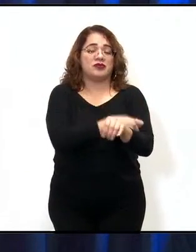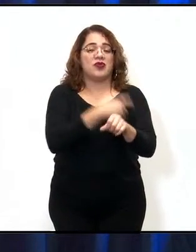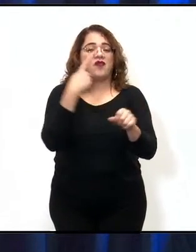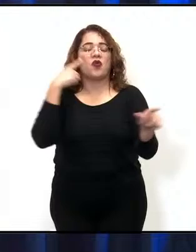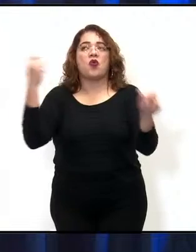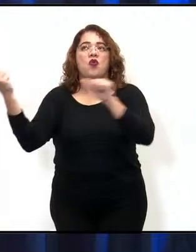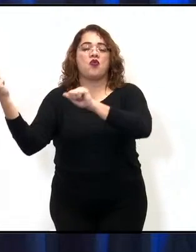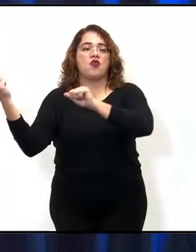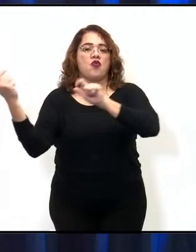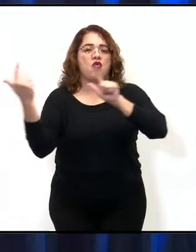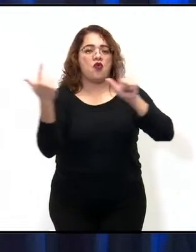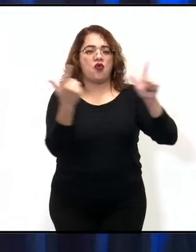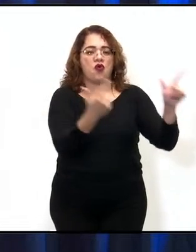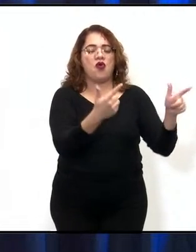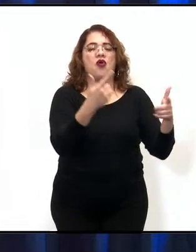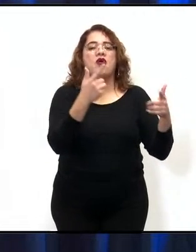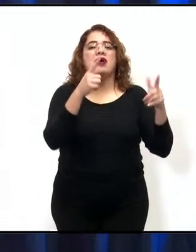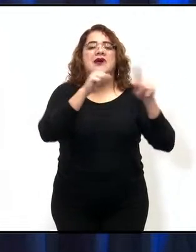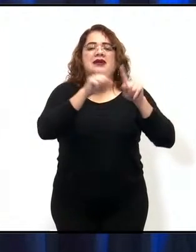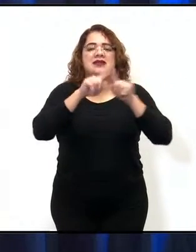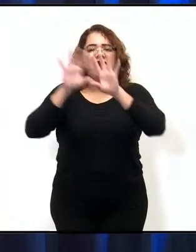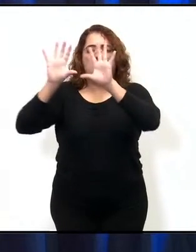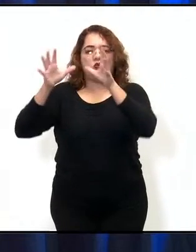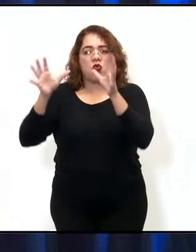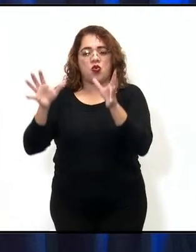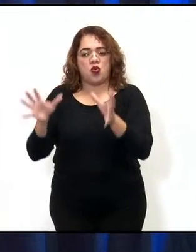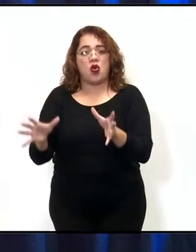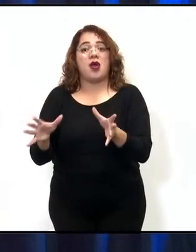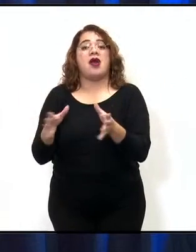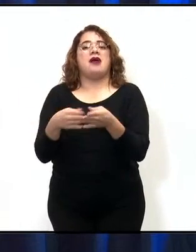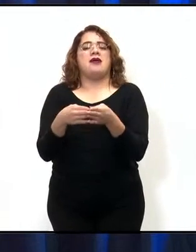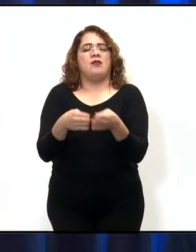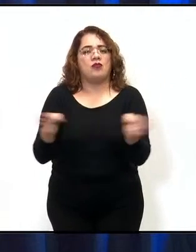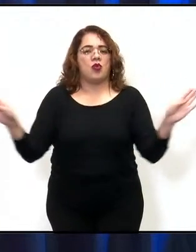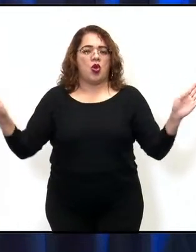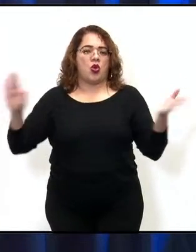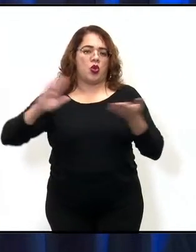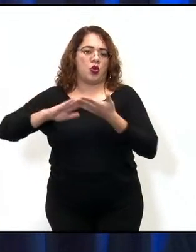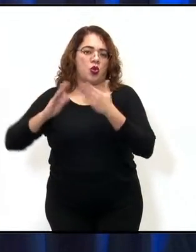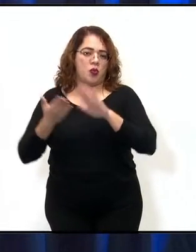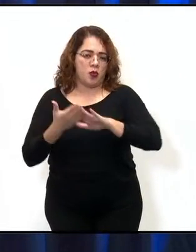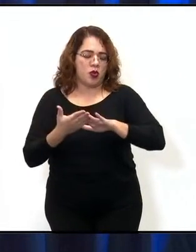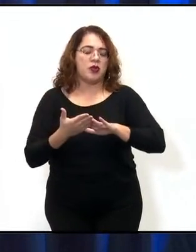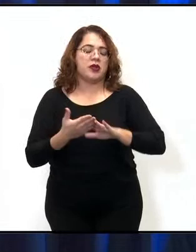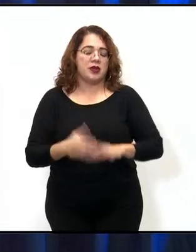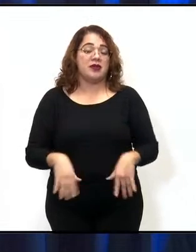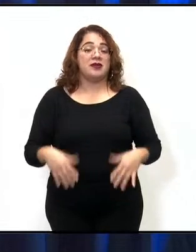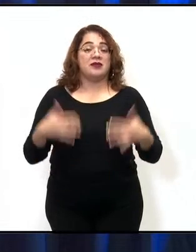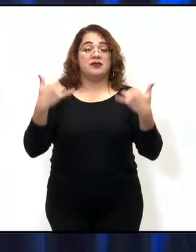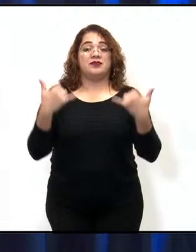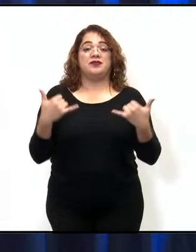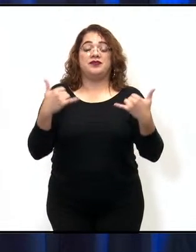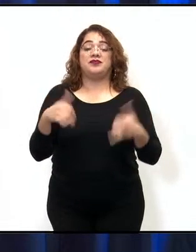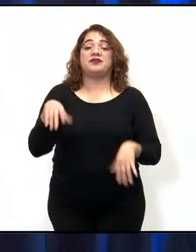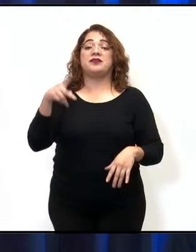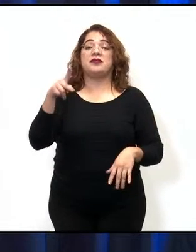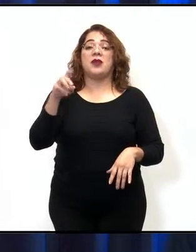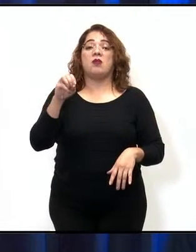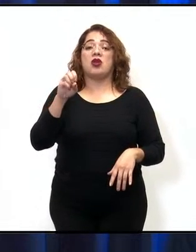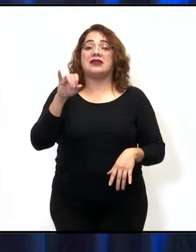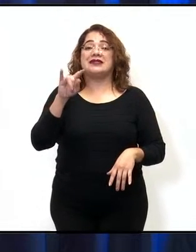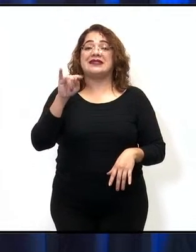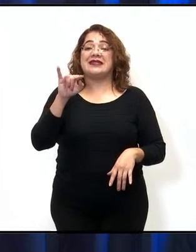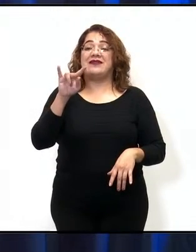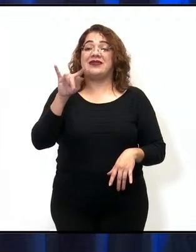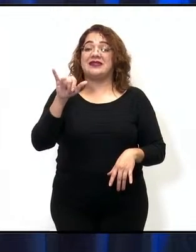todos nosotros, los residentes aquí de la ciudad de Long Beach. Actualmente estamos en medio de una tasa de casos,